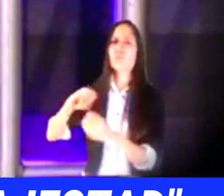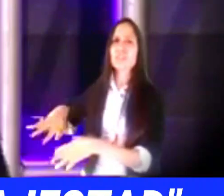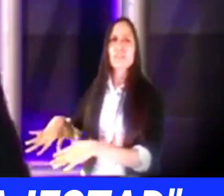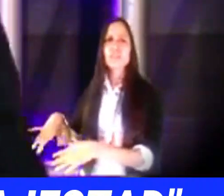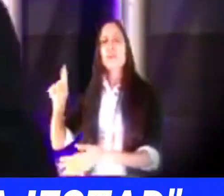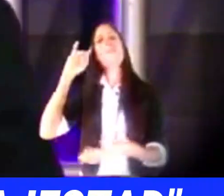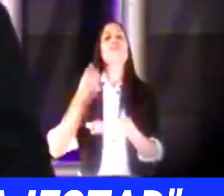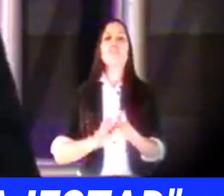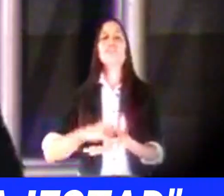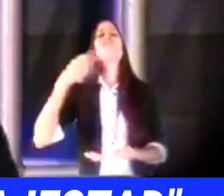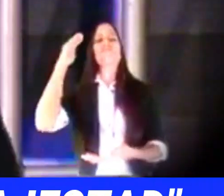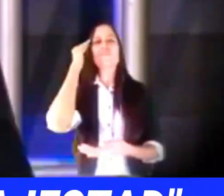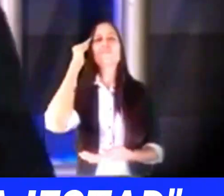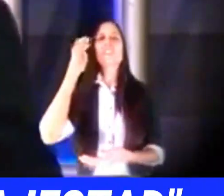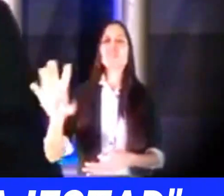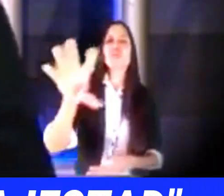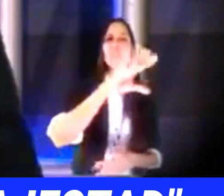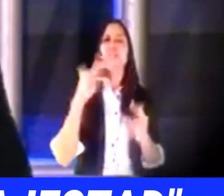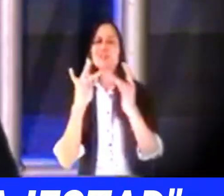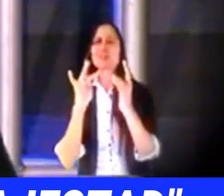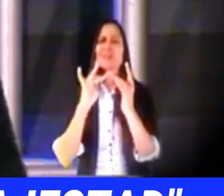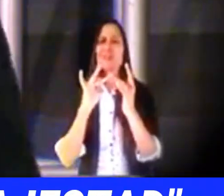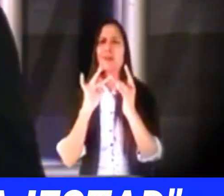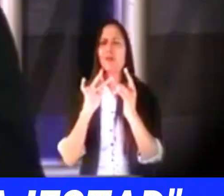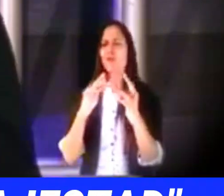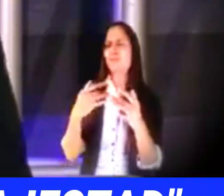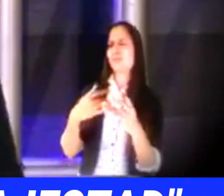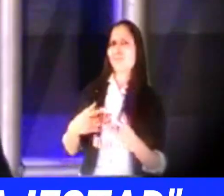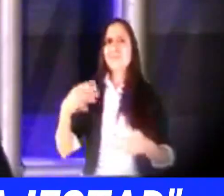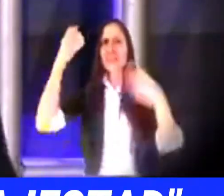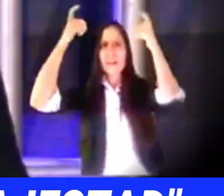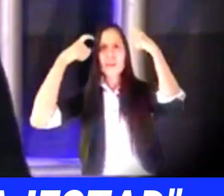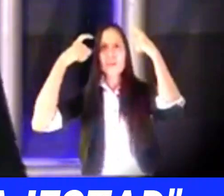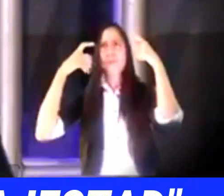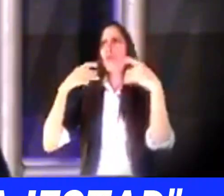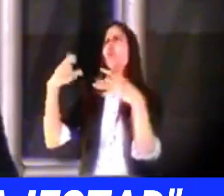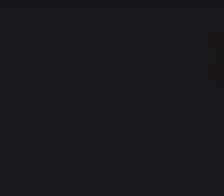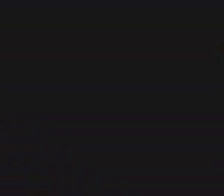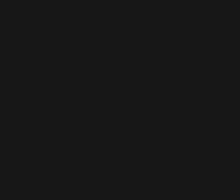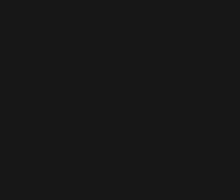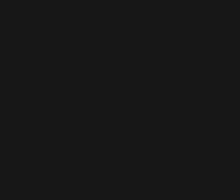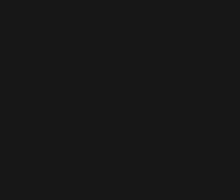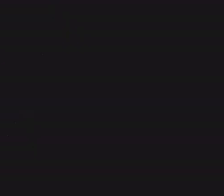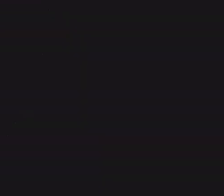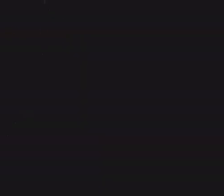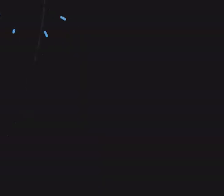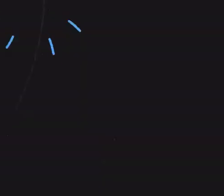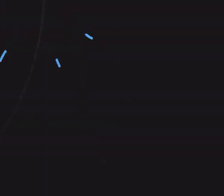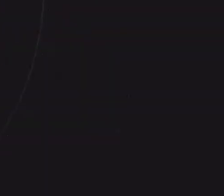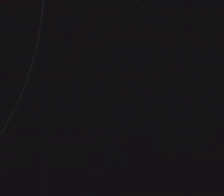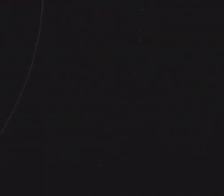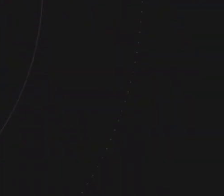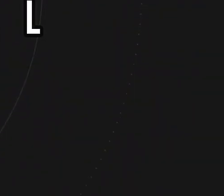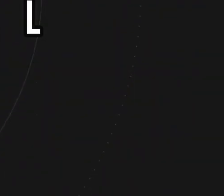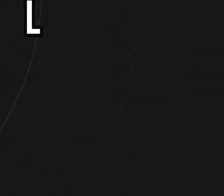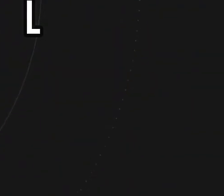congreso no van a entregar lo que Dios les ha dado, sino que se van a aferrar a ello con toda su alma. Dele una alabanza fuerte